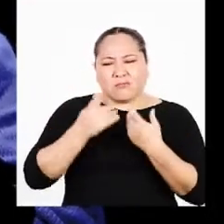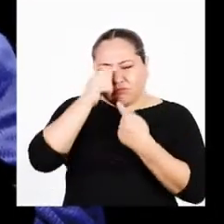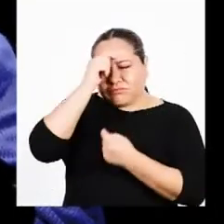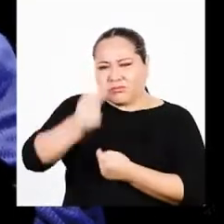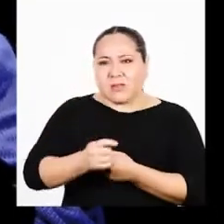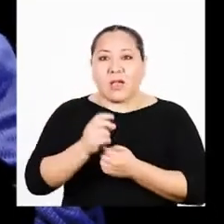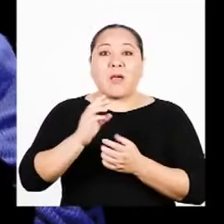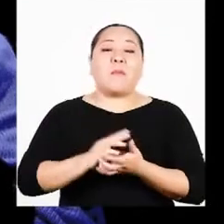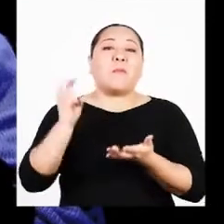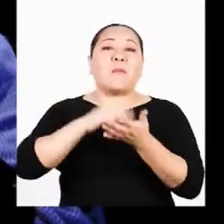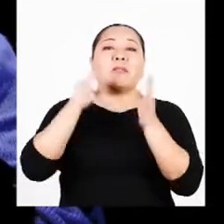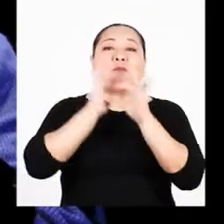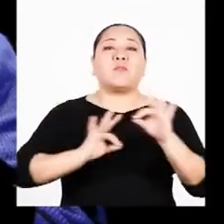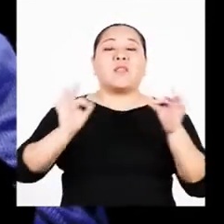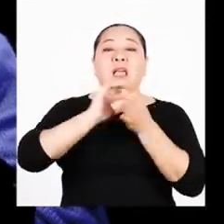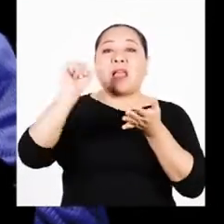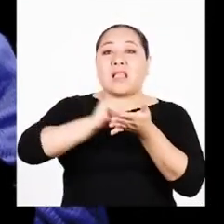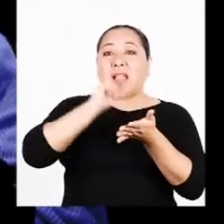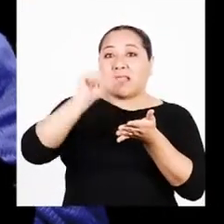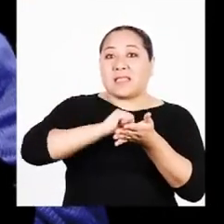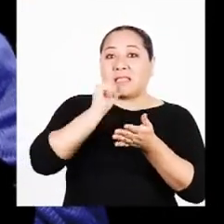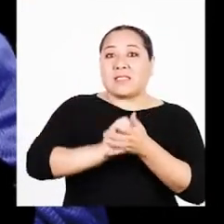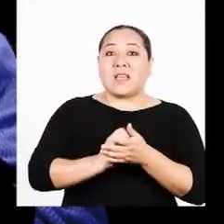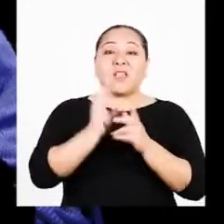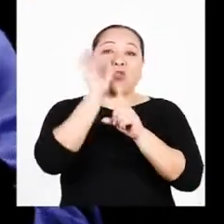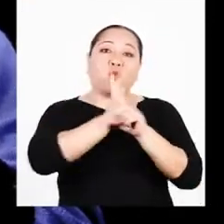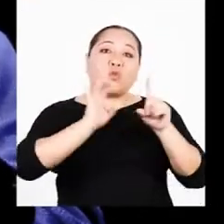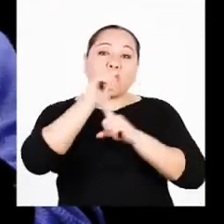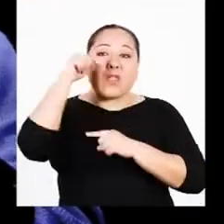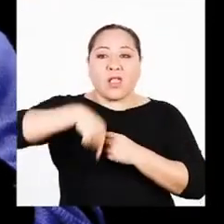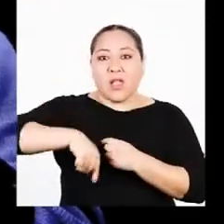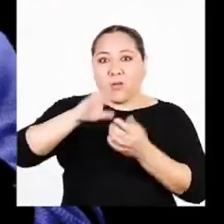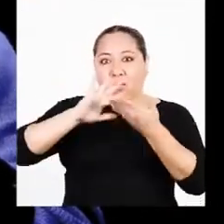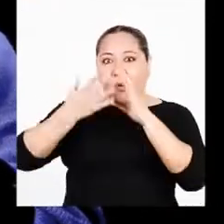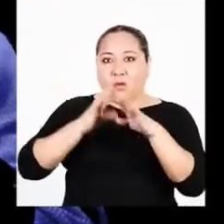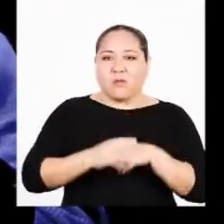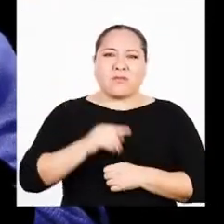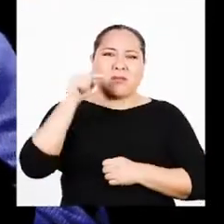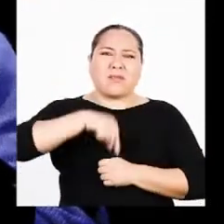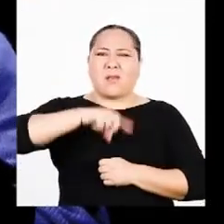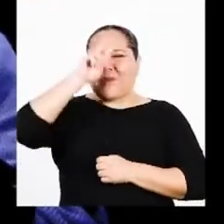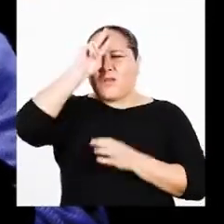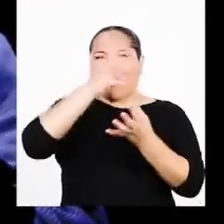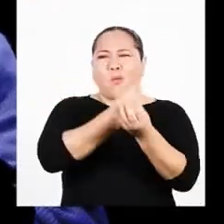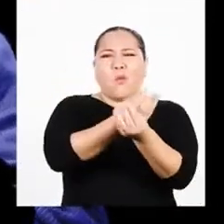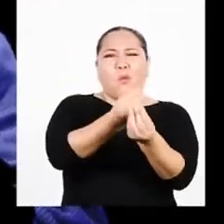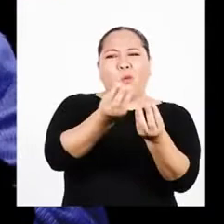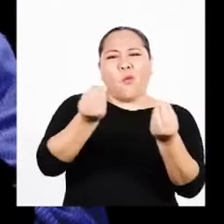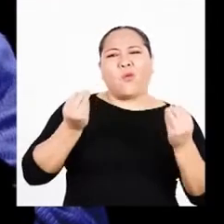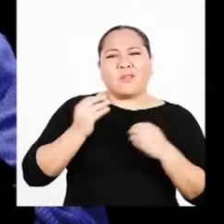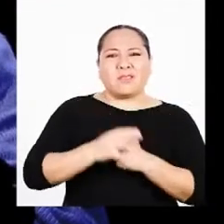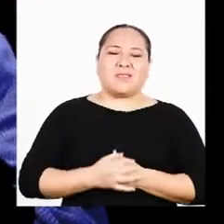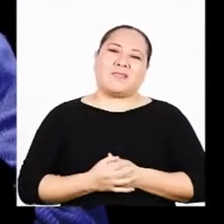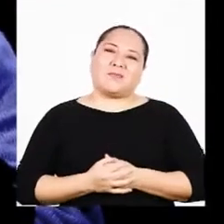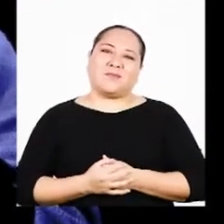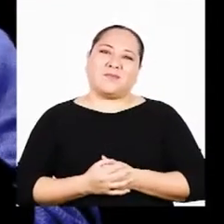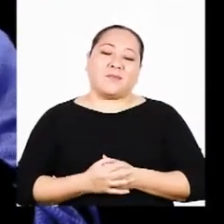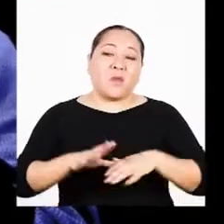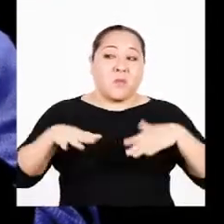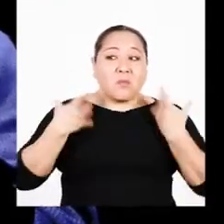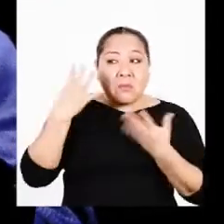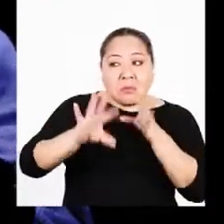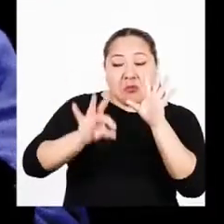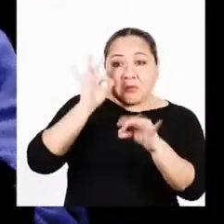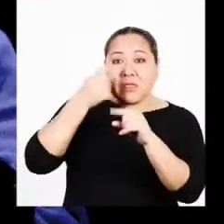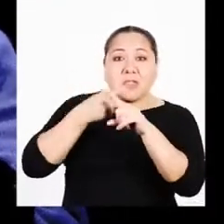manifestaciones artísticas y culturales de nuestros pueblos. Y en nuestro Perú sí que tenemos muchas.